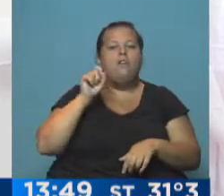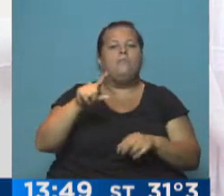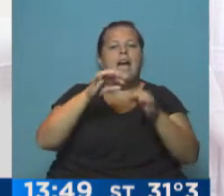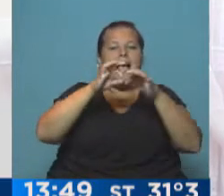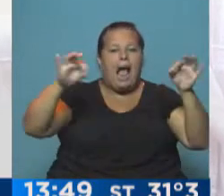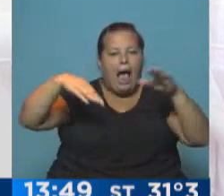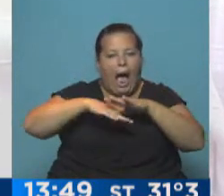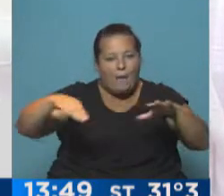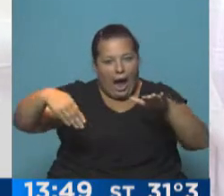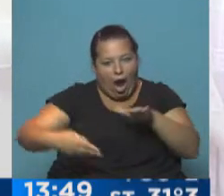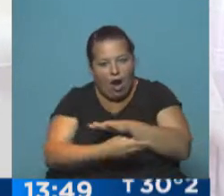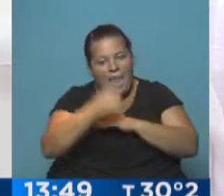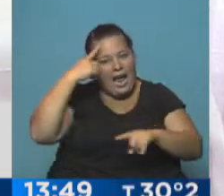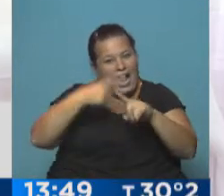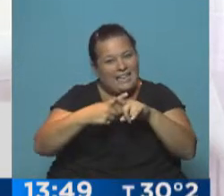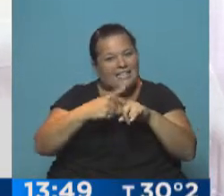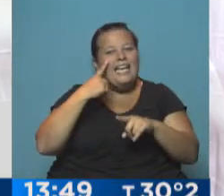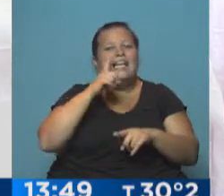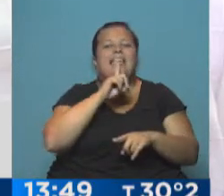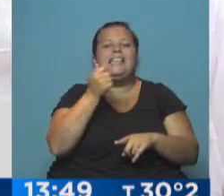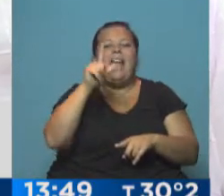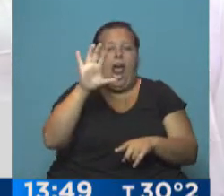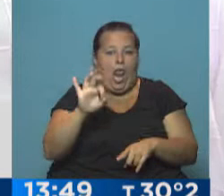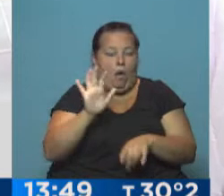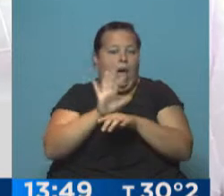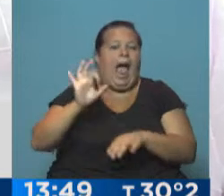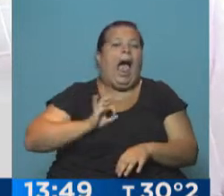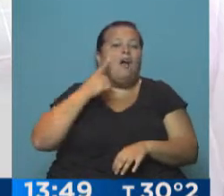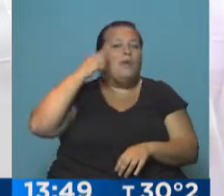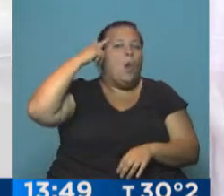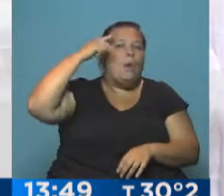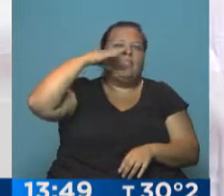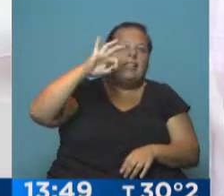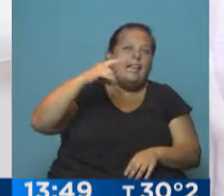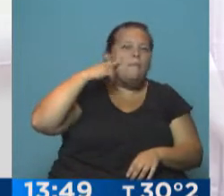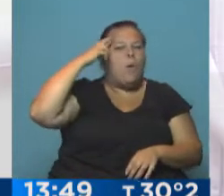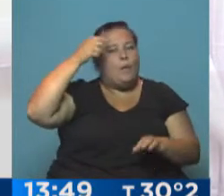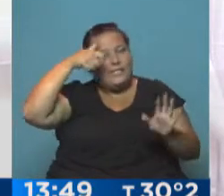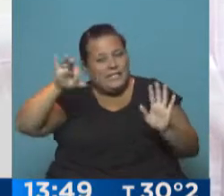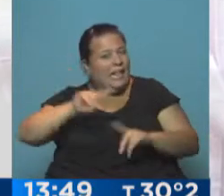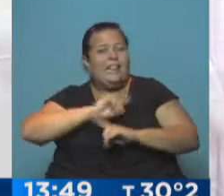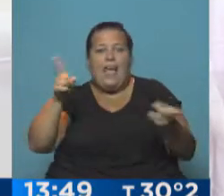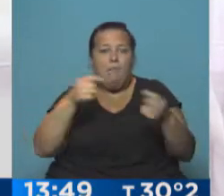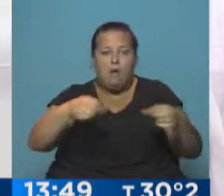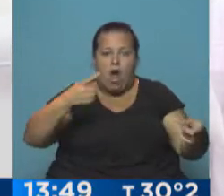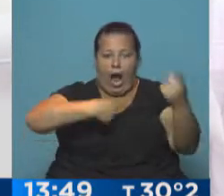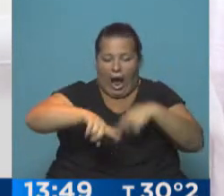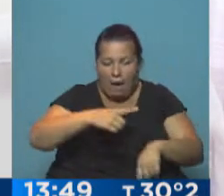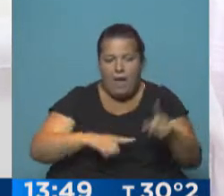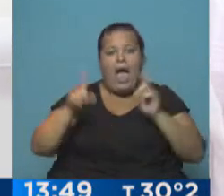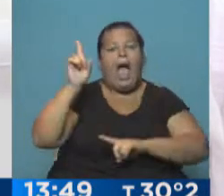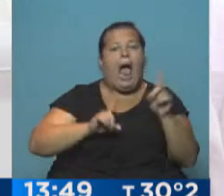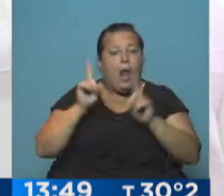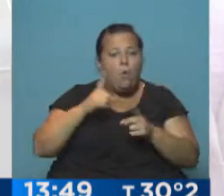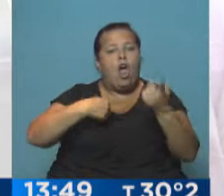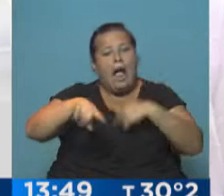cableados subterráneos, pertenecían a la famosa Ítalo, es decir, del año 70, 60, y tampoco han sido cableados, en algunos